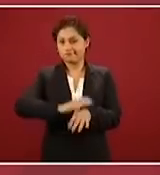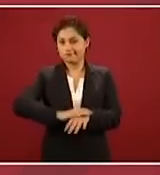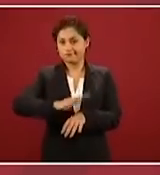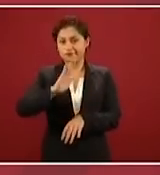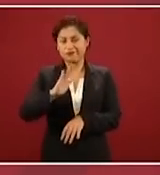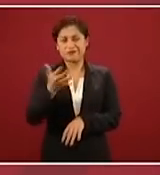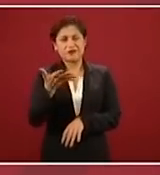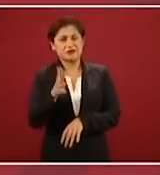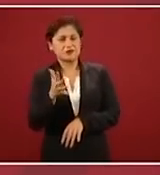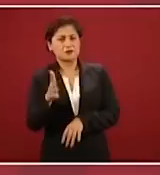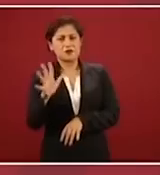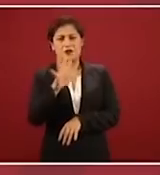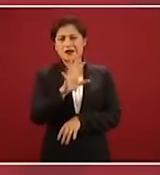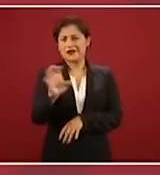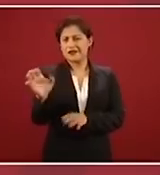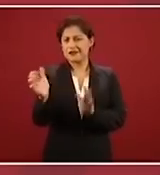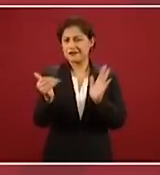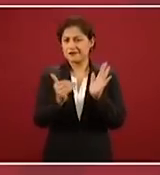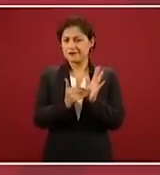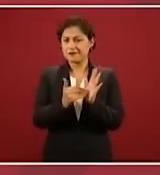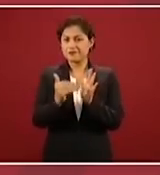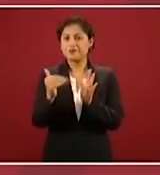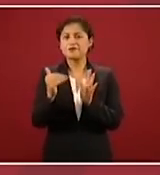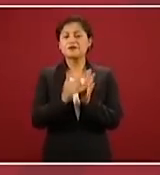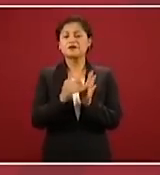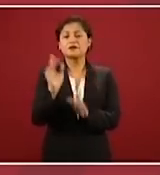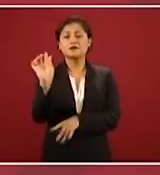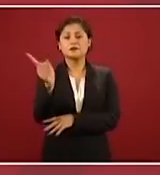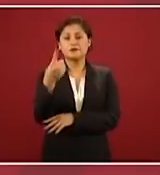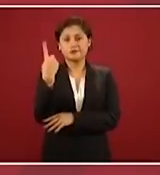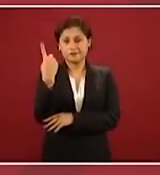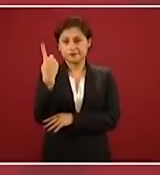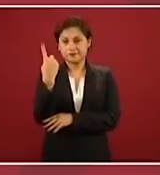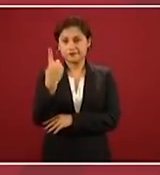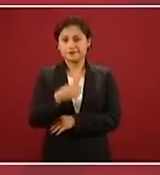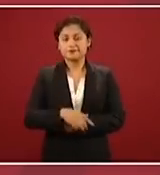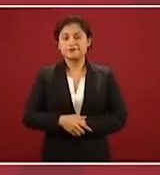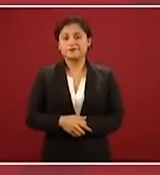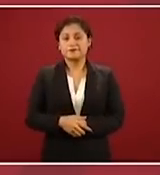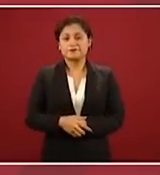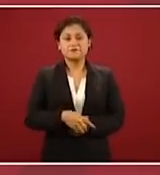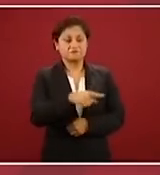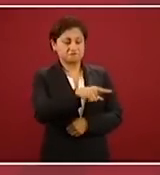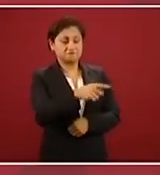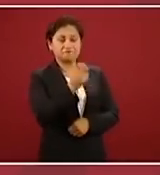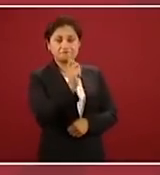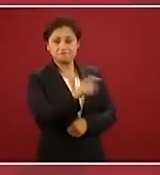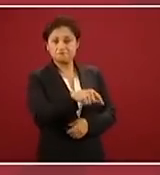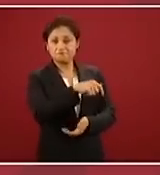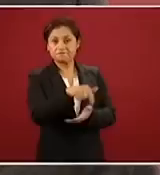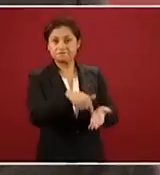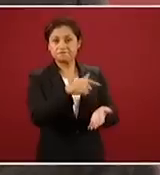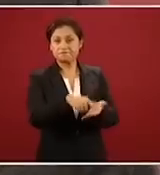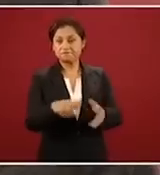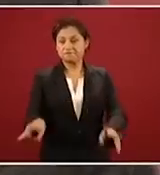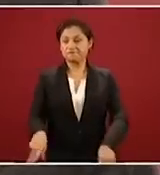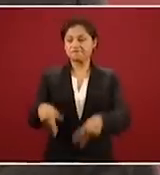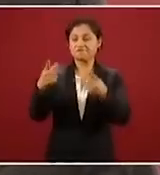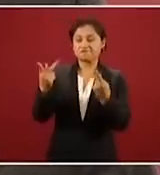alrededor de 500 millones de dólares por la planta.